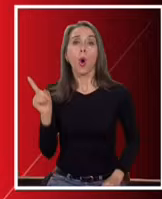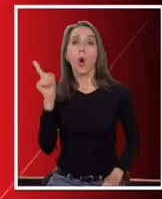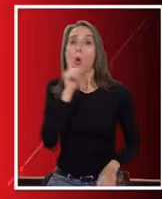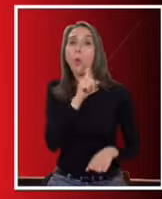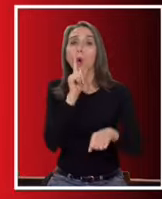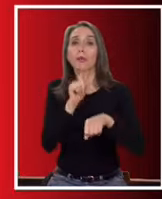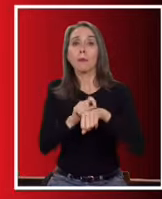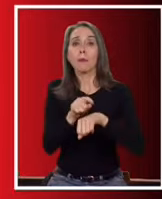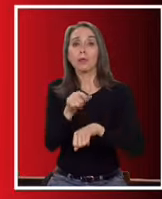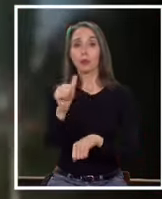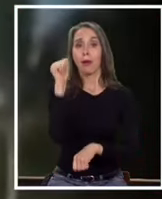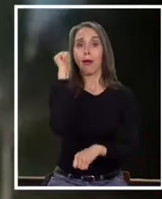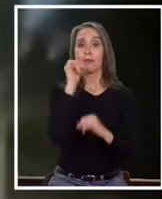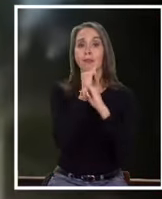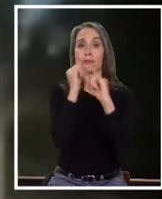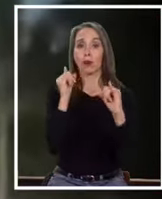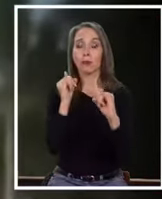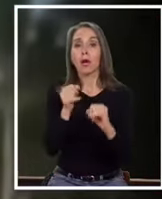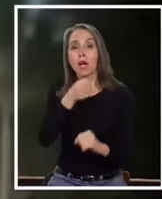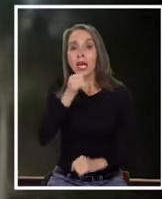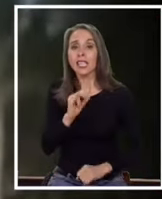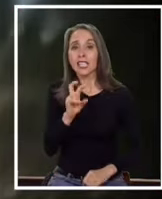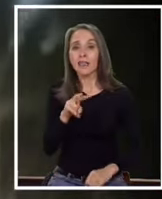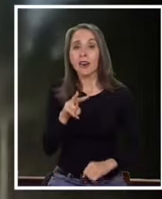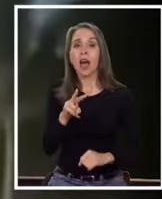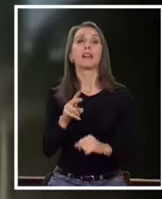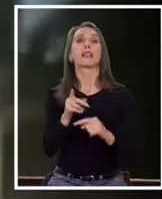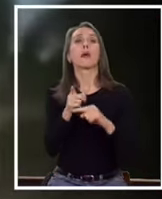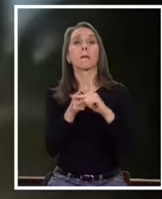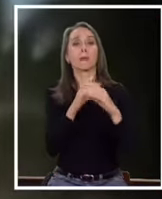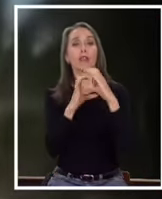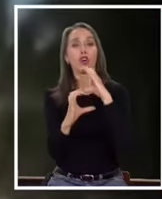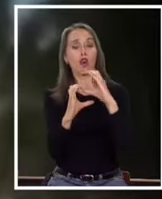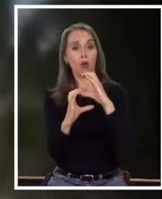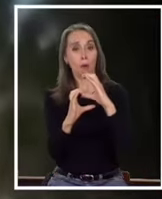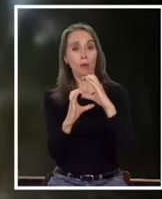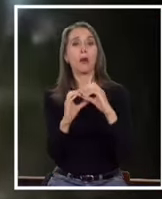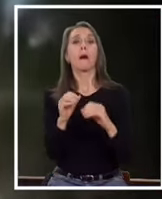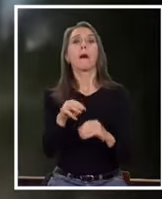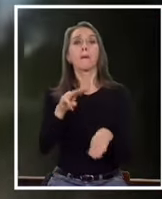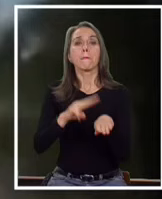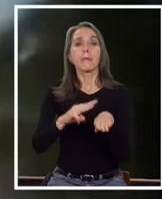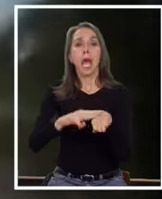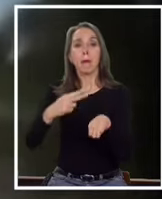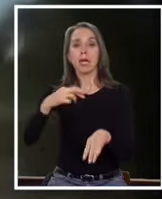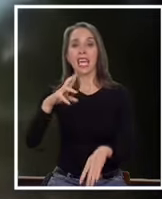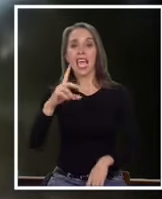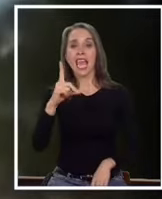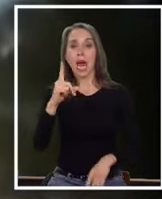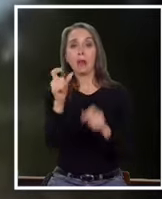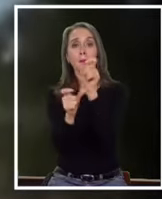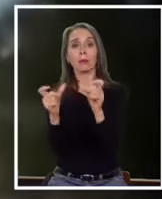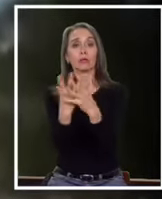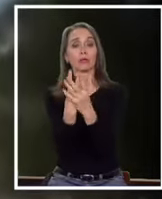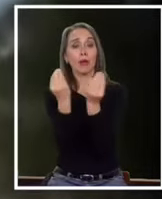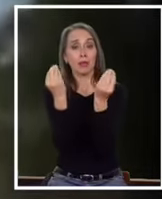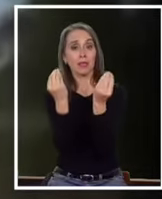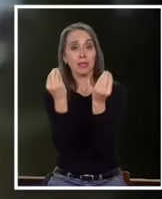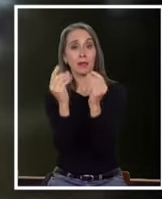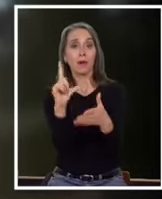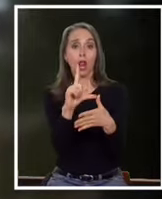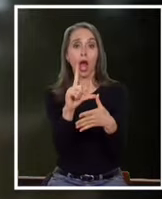Último minuto. El medio Miami Herald informó que entre los latinoamericanos desaparecidos se encontraría